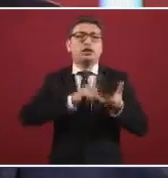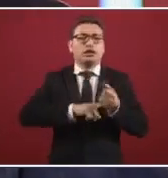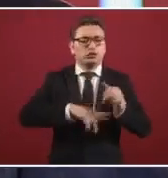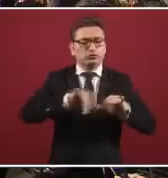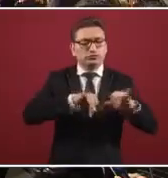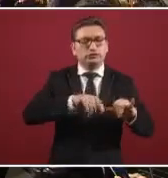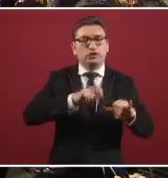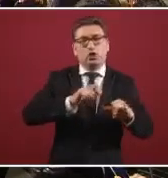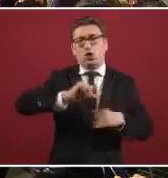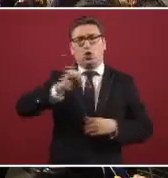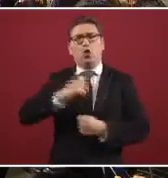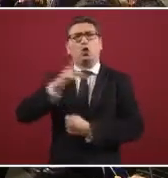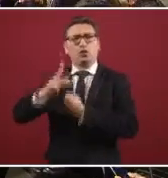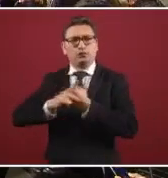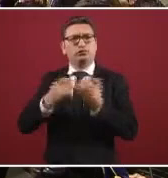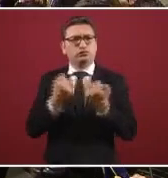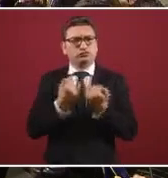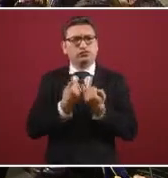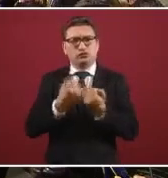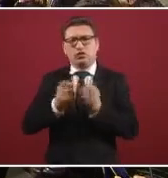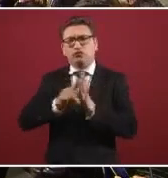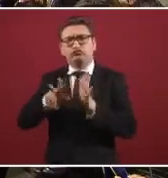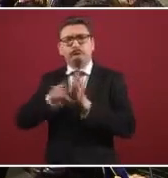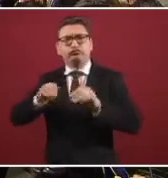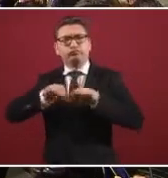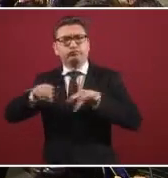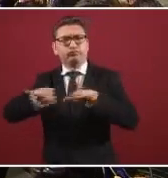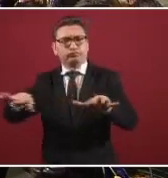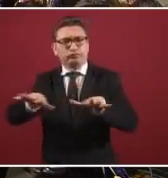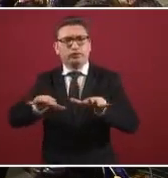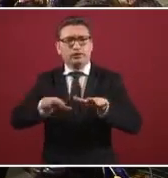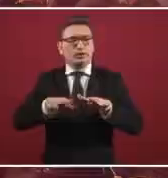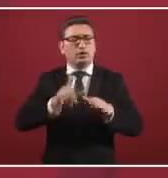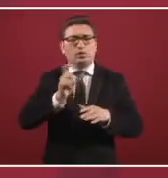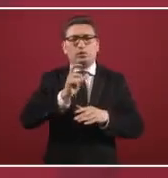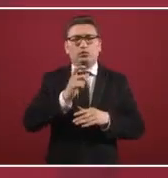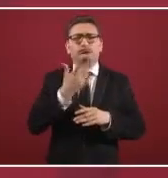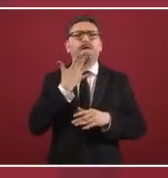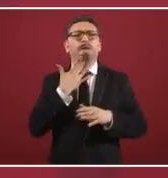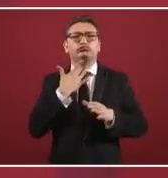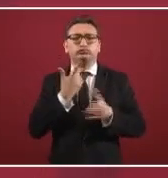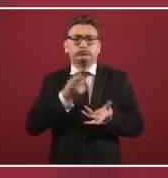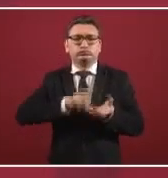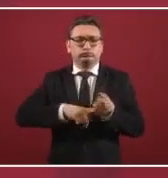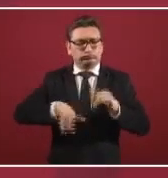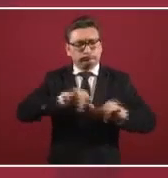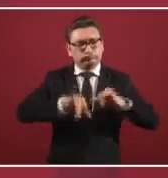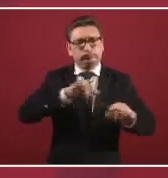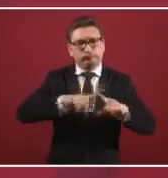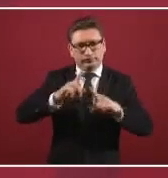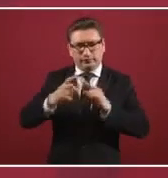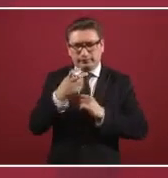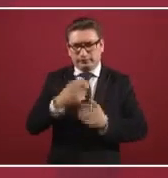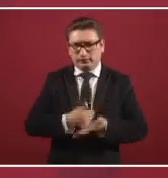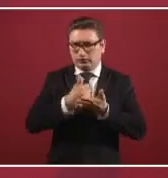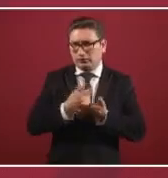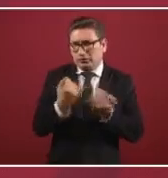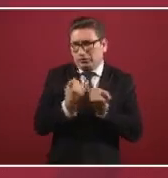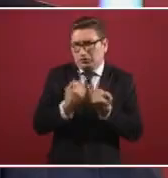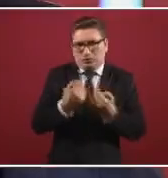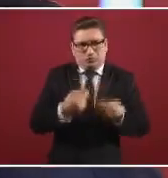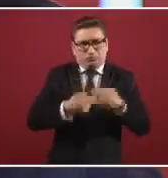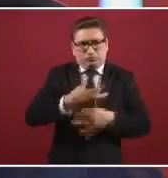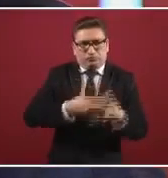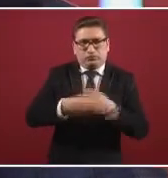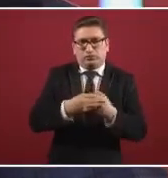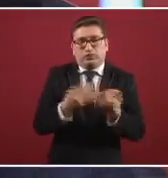rendimiento que dan los distintos aditivos y se vuelve esto parte del mercado en la competencia. Recordemos que es un mercado muy joven